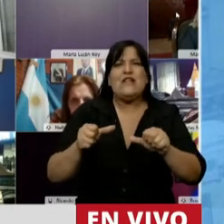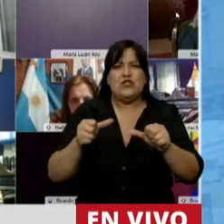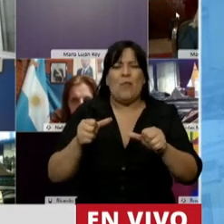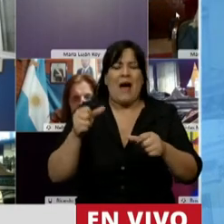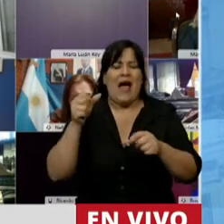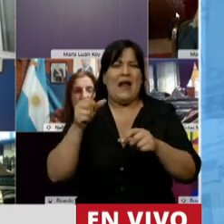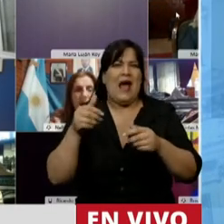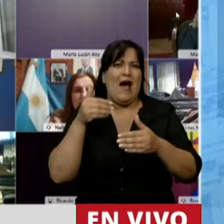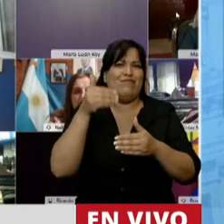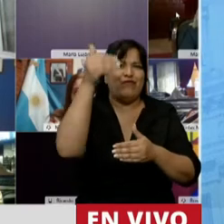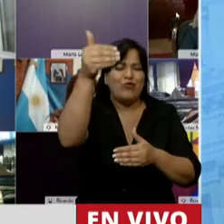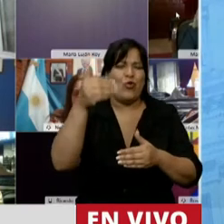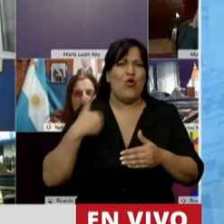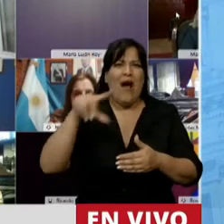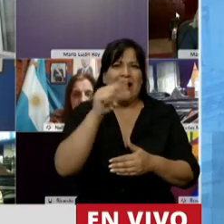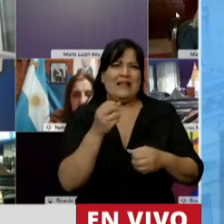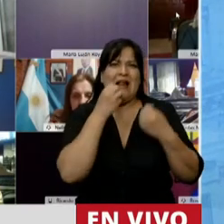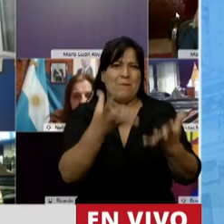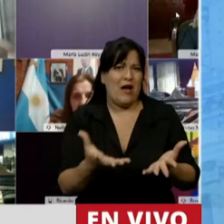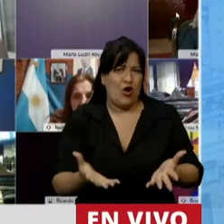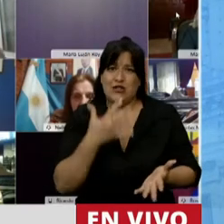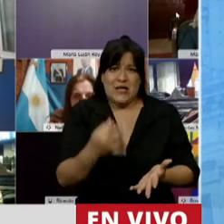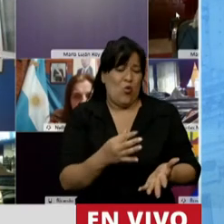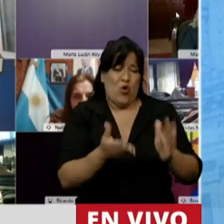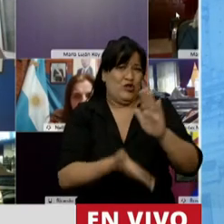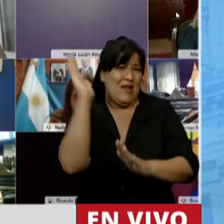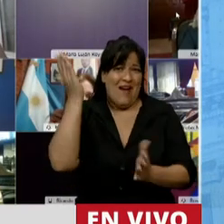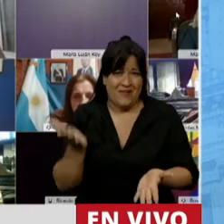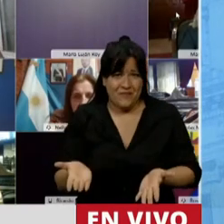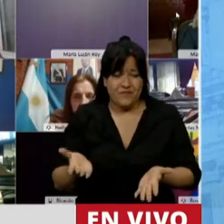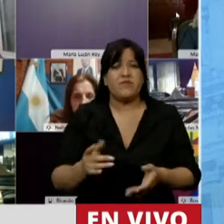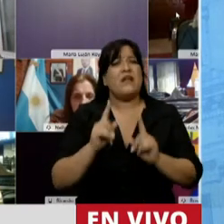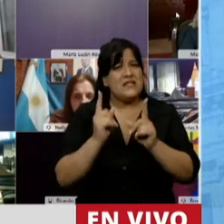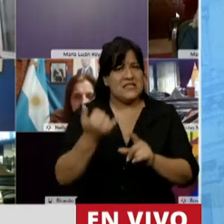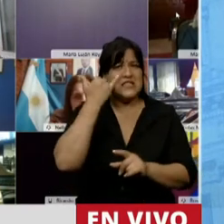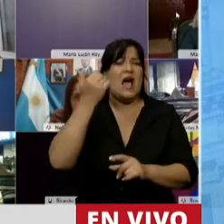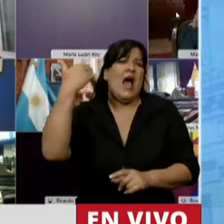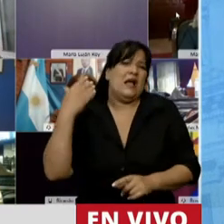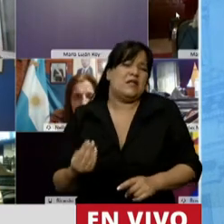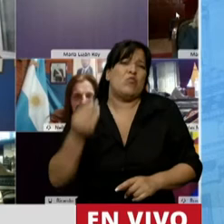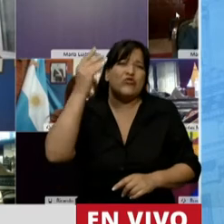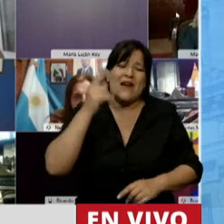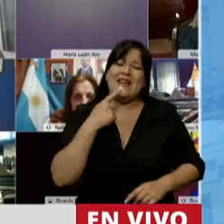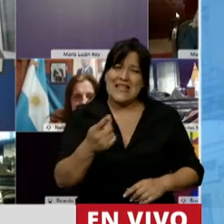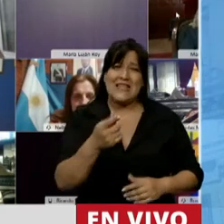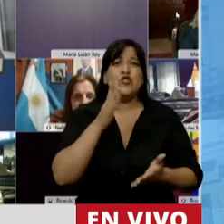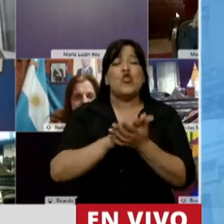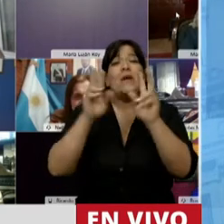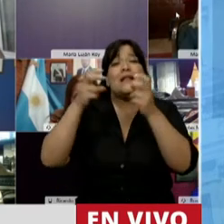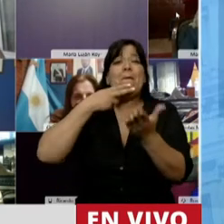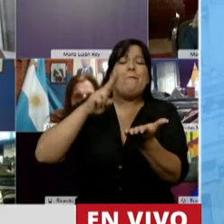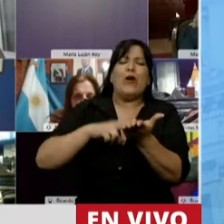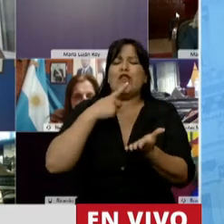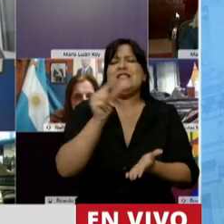mejor. Y aparte, lo que también ya hemos dicho en muchísimas oportunidades, lo provisorio es para siempre en materia tributaria en la